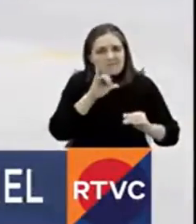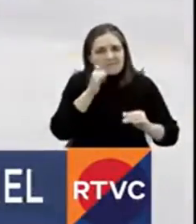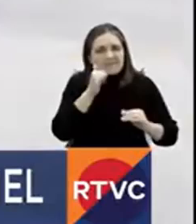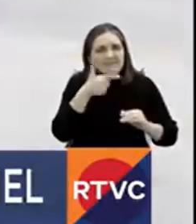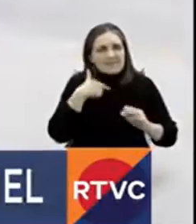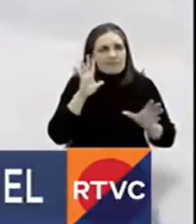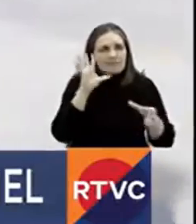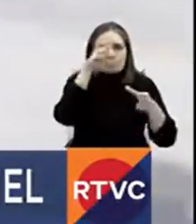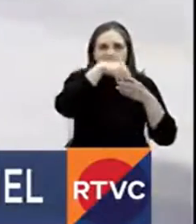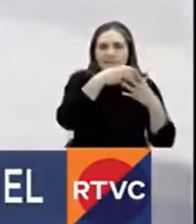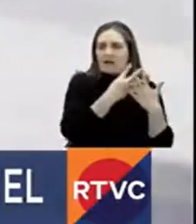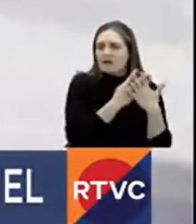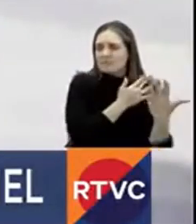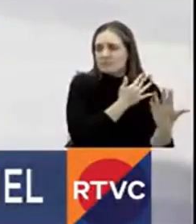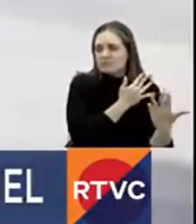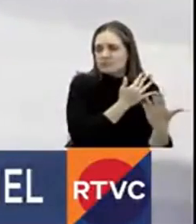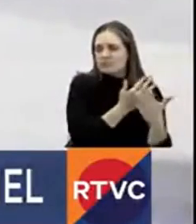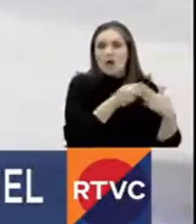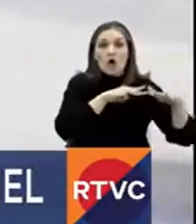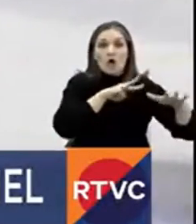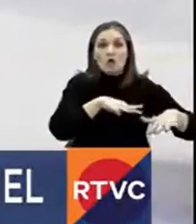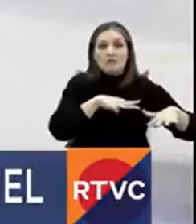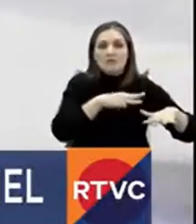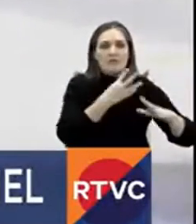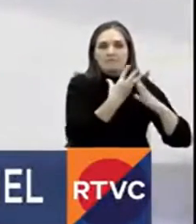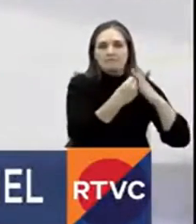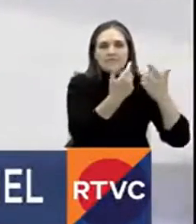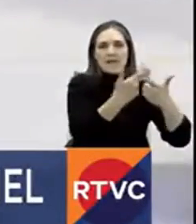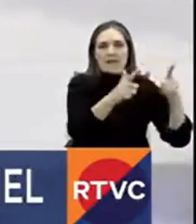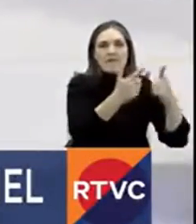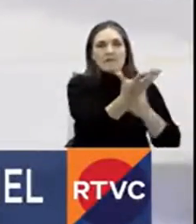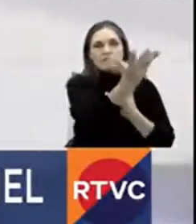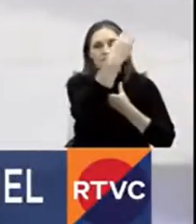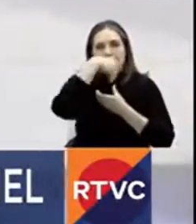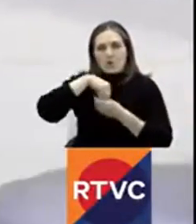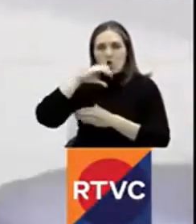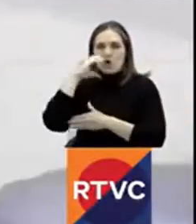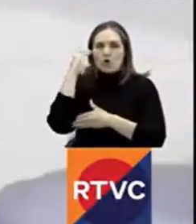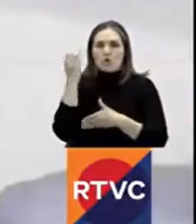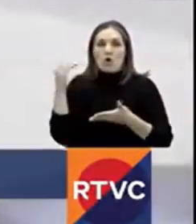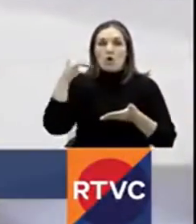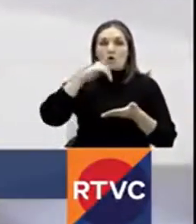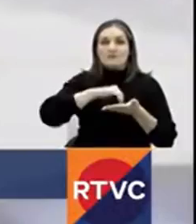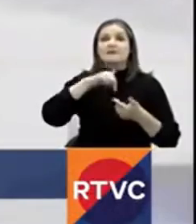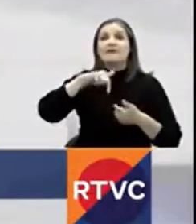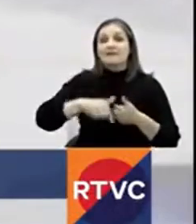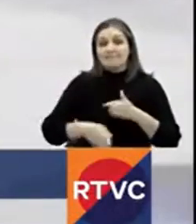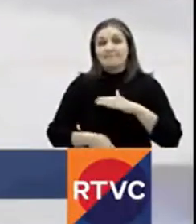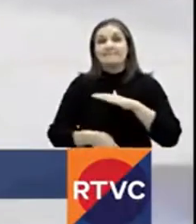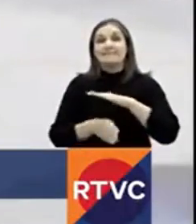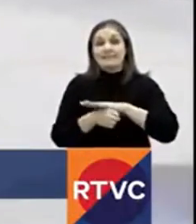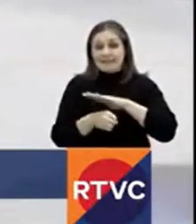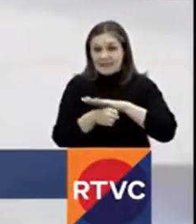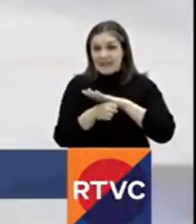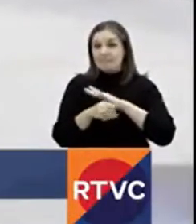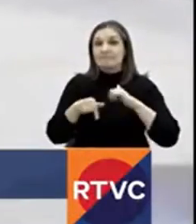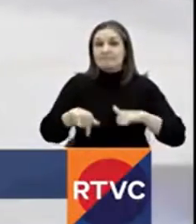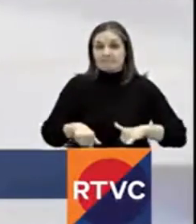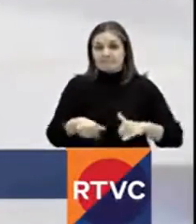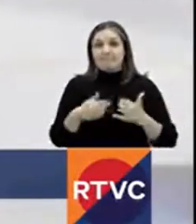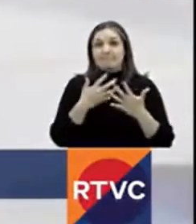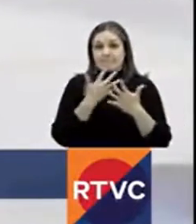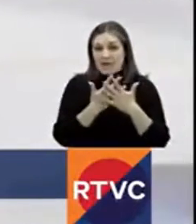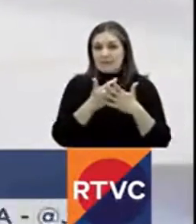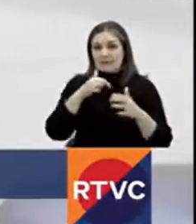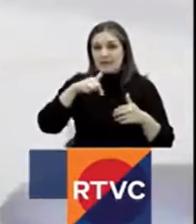las finanzas del Clan del Golfo. Nini Joana regresará deportada a Colombia, en donde deberá terminar de pagar la condena, mientras en libertad